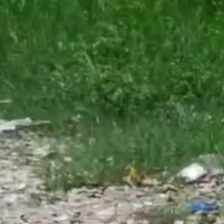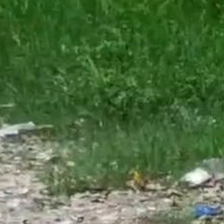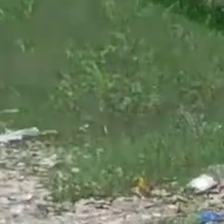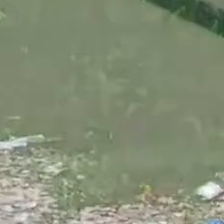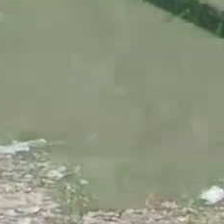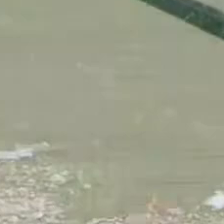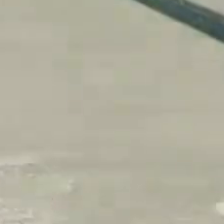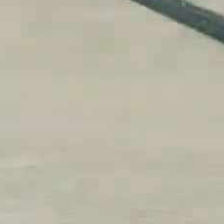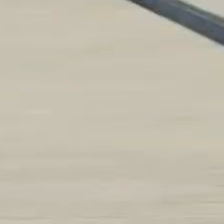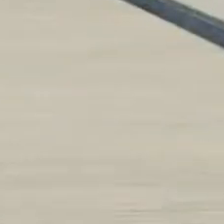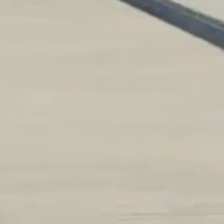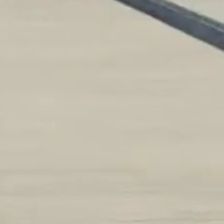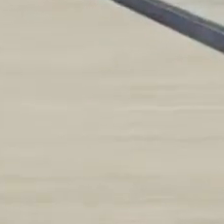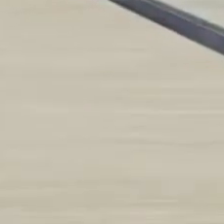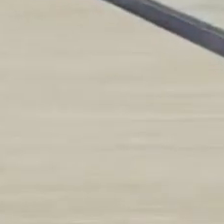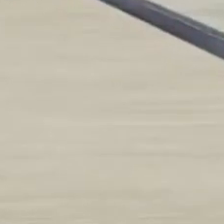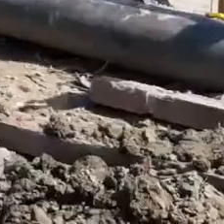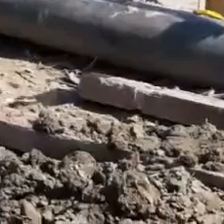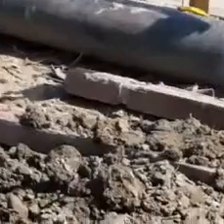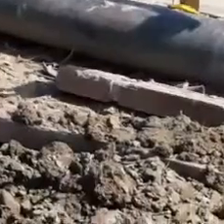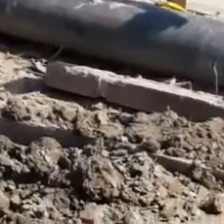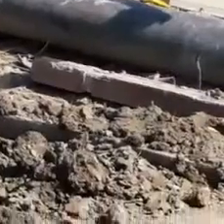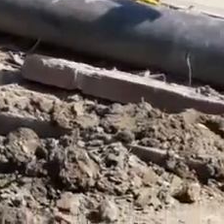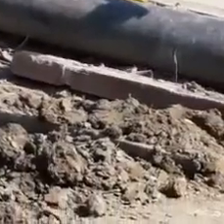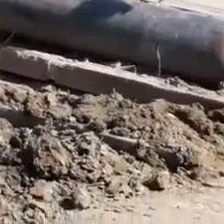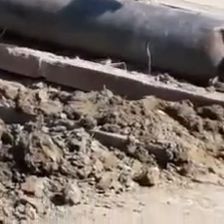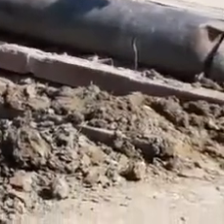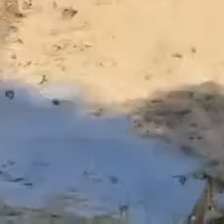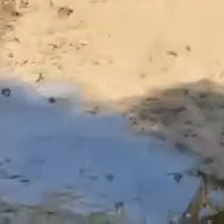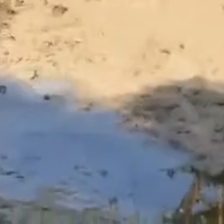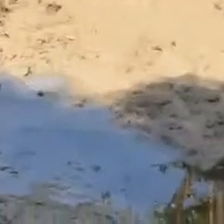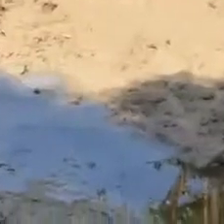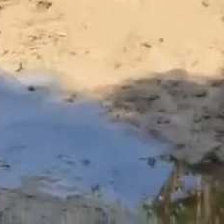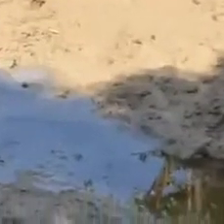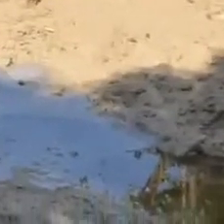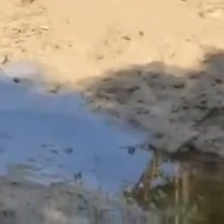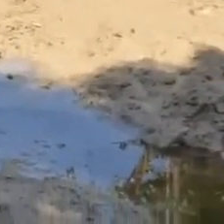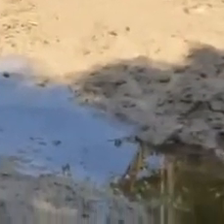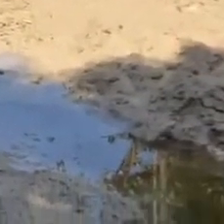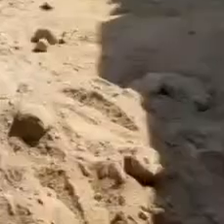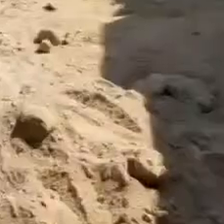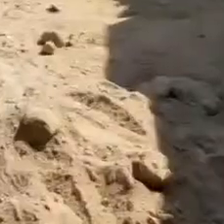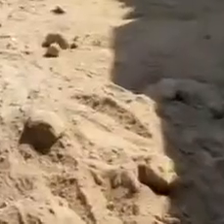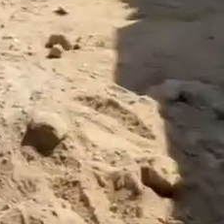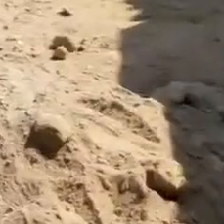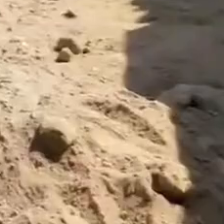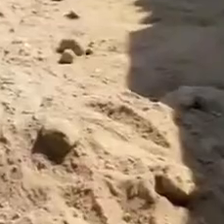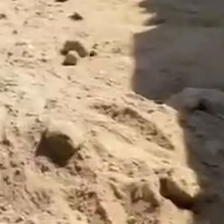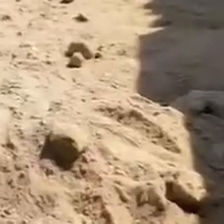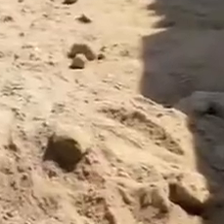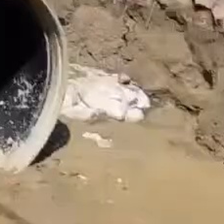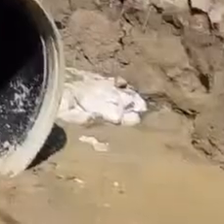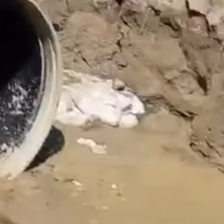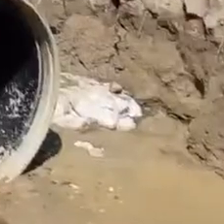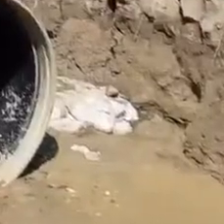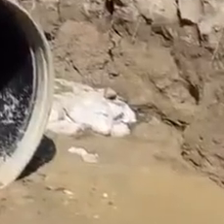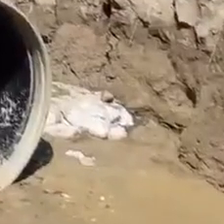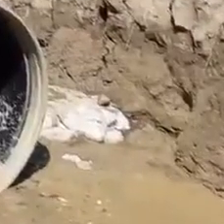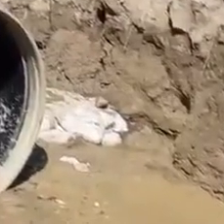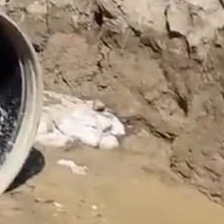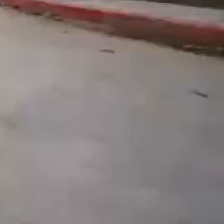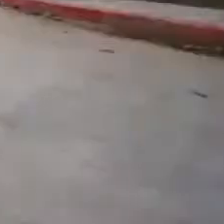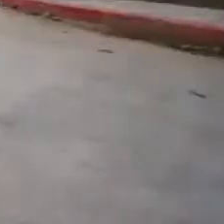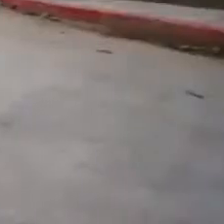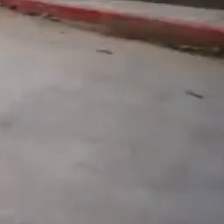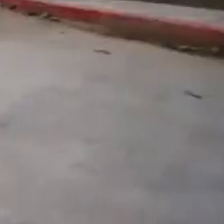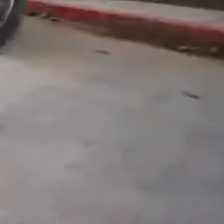en 116 kilómetros. Además, se realizarán la reposición de las redes de acueducto y alcantarillado en las vías que lo